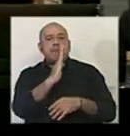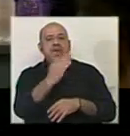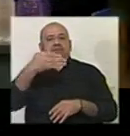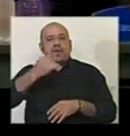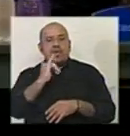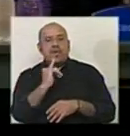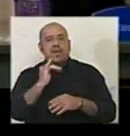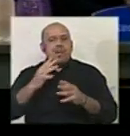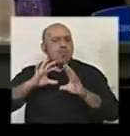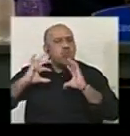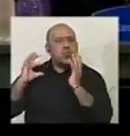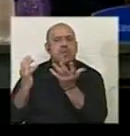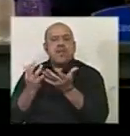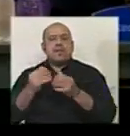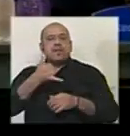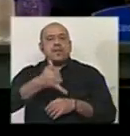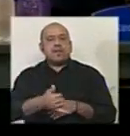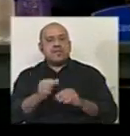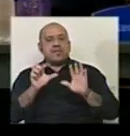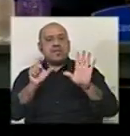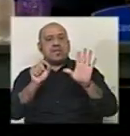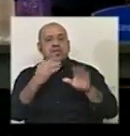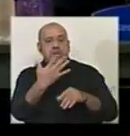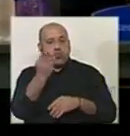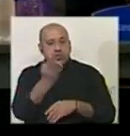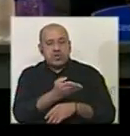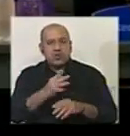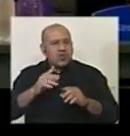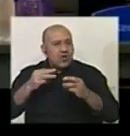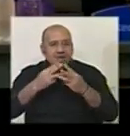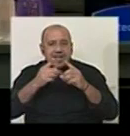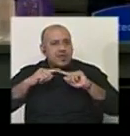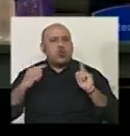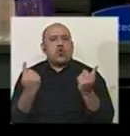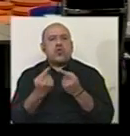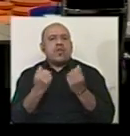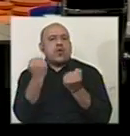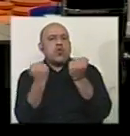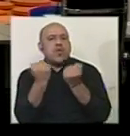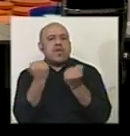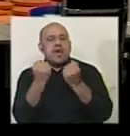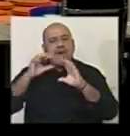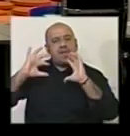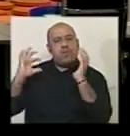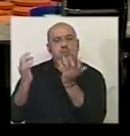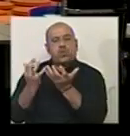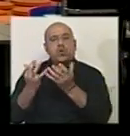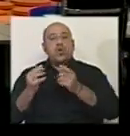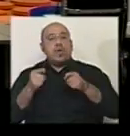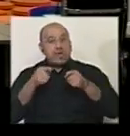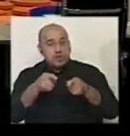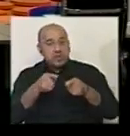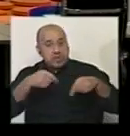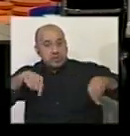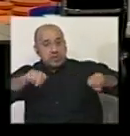manejan 75% del comercio internacional y 80% de las inversiones globales, y representan